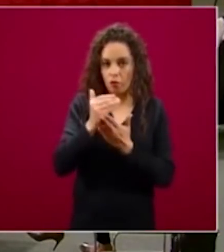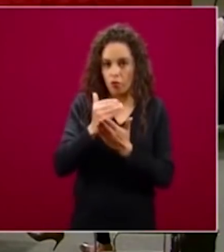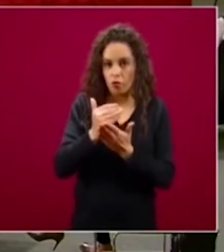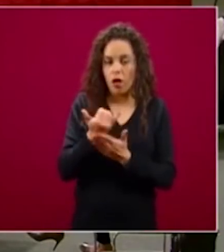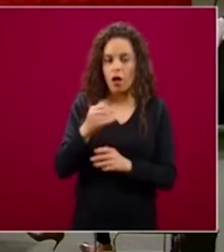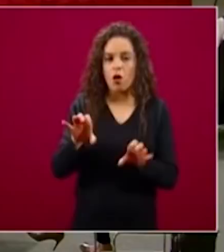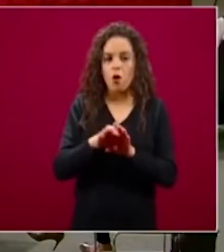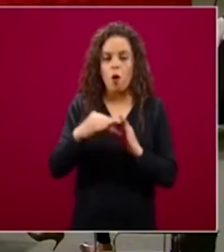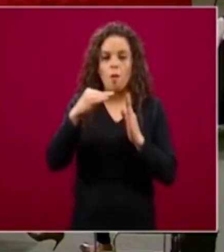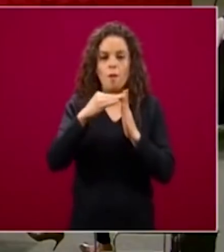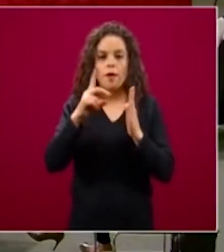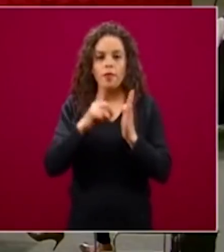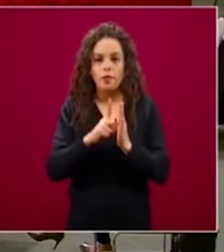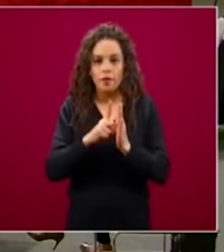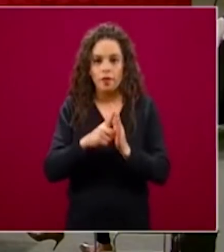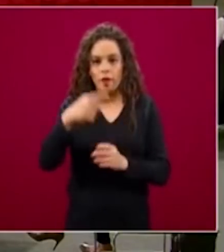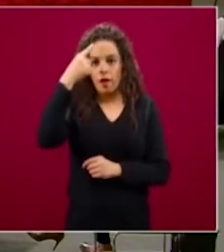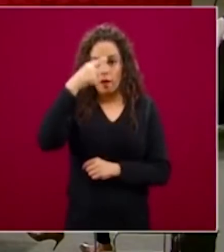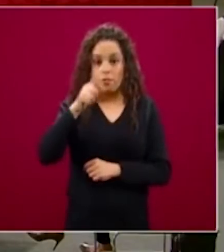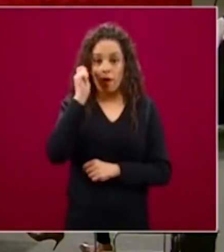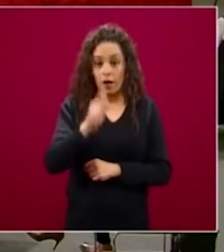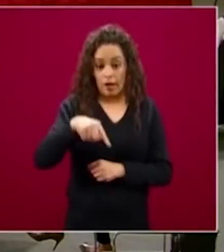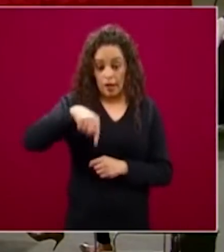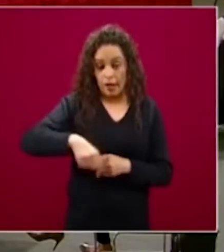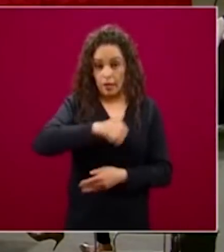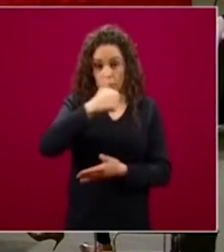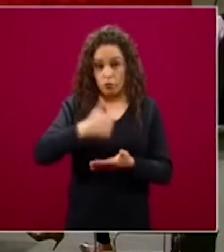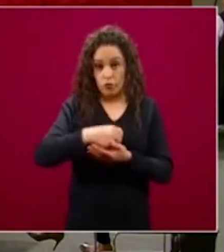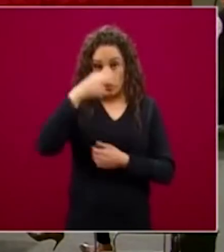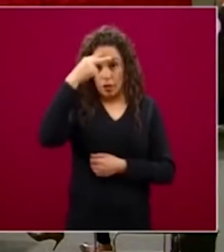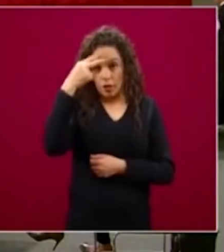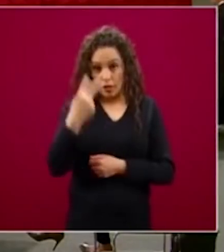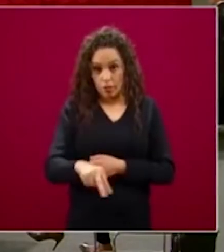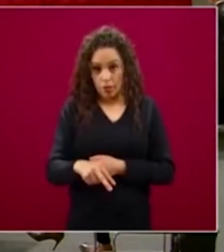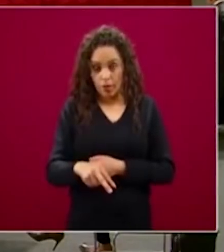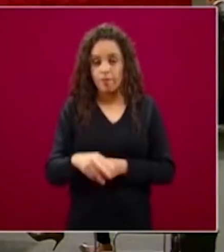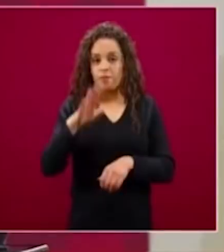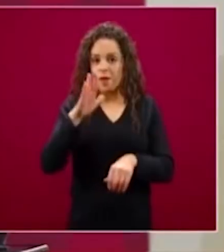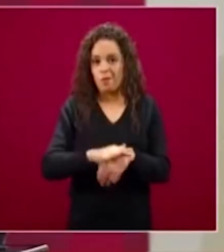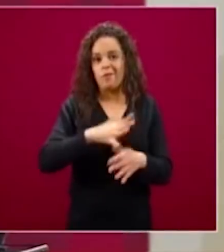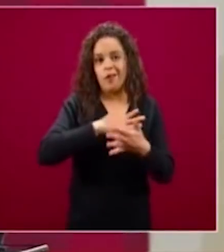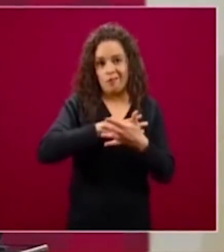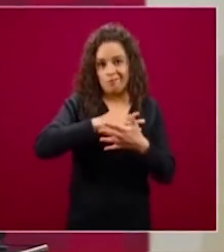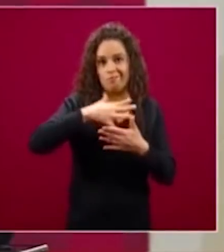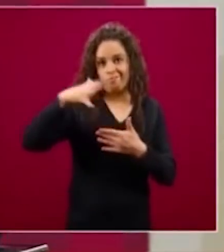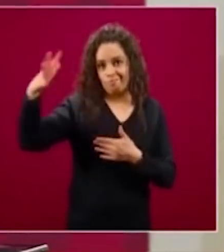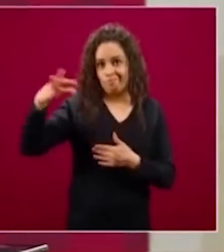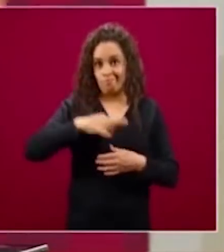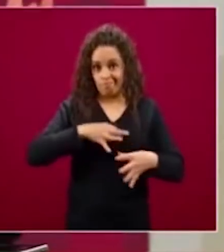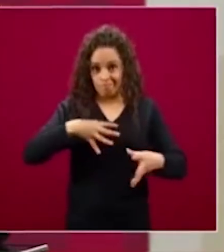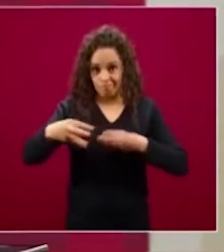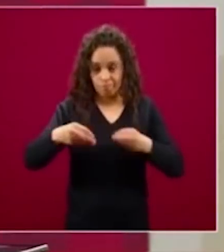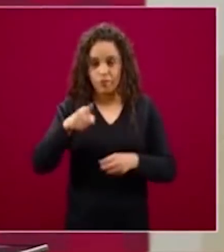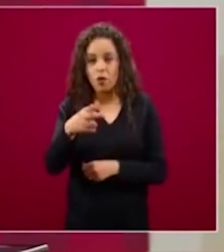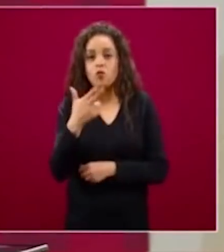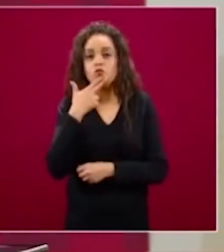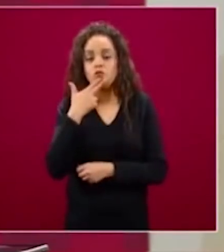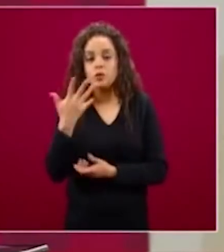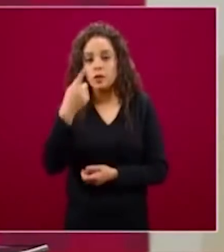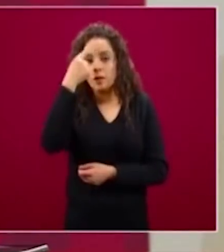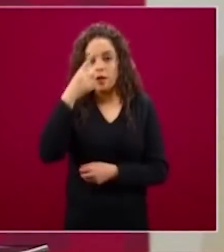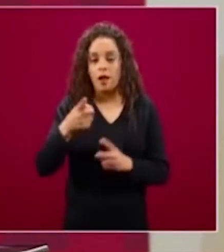estamos estandarizando para la Ciudad de México, donde han ocurrido la mayor cantidad de los casos, la vamos a utilizar para hacer la